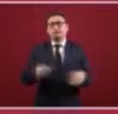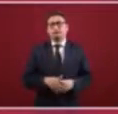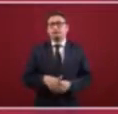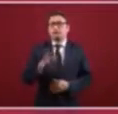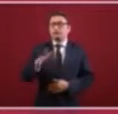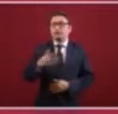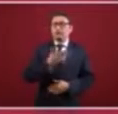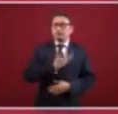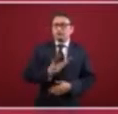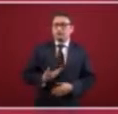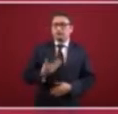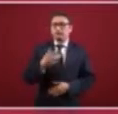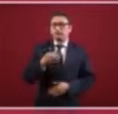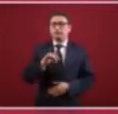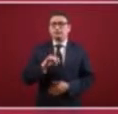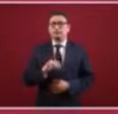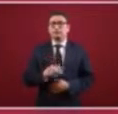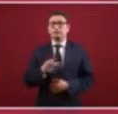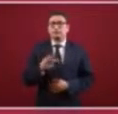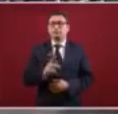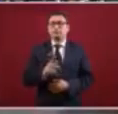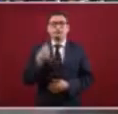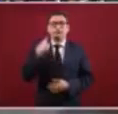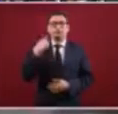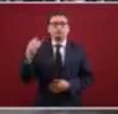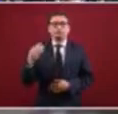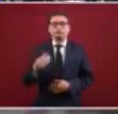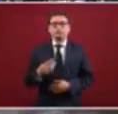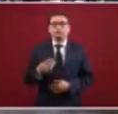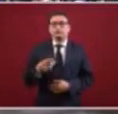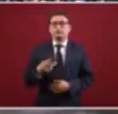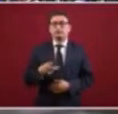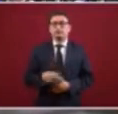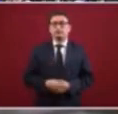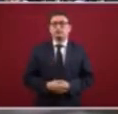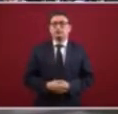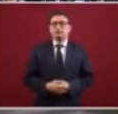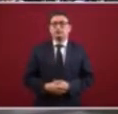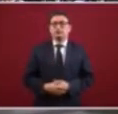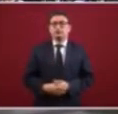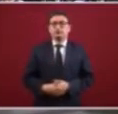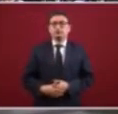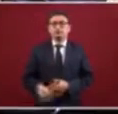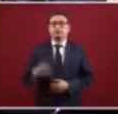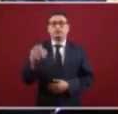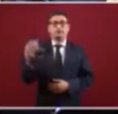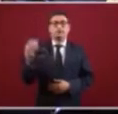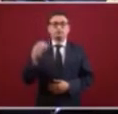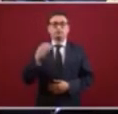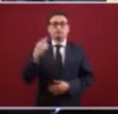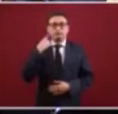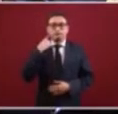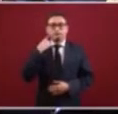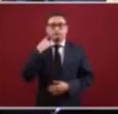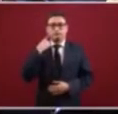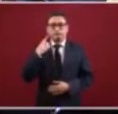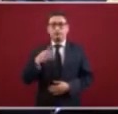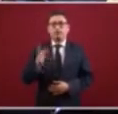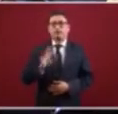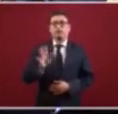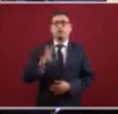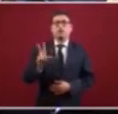Presidente, pero… Pero exponer, señor, pero una postura está bien, pero ya hay amenazas de muerte contra algunas… No,